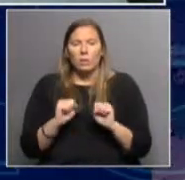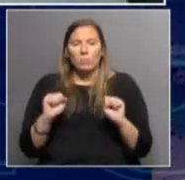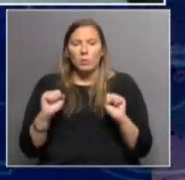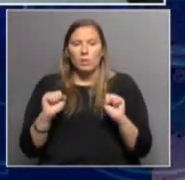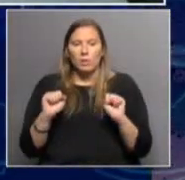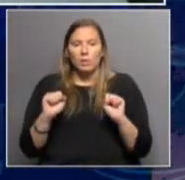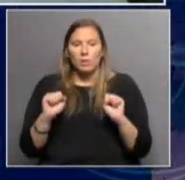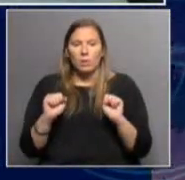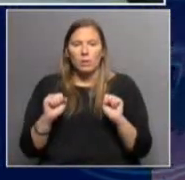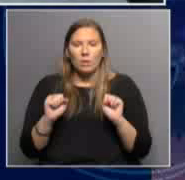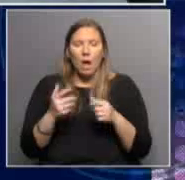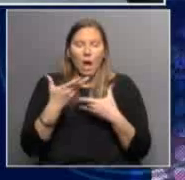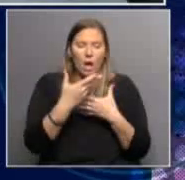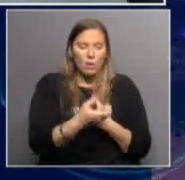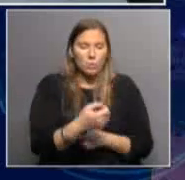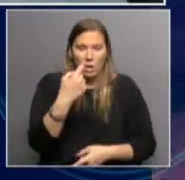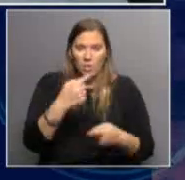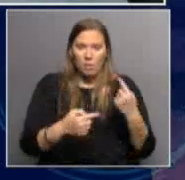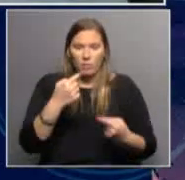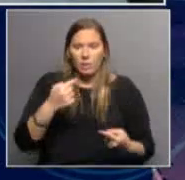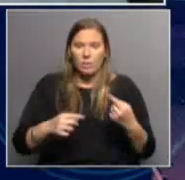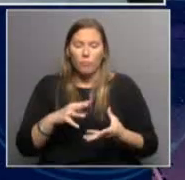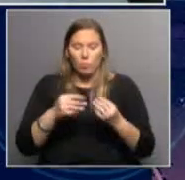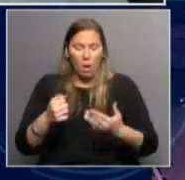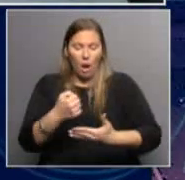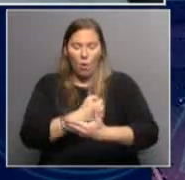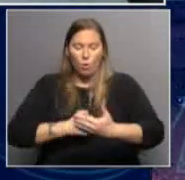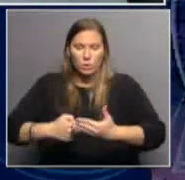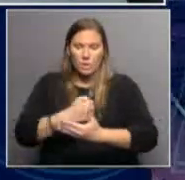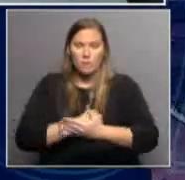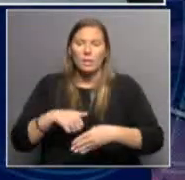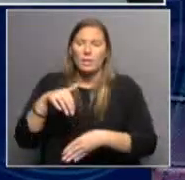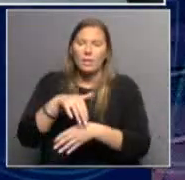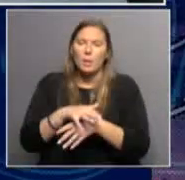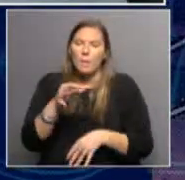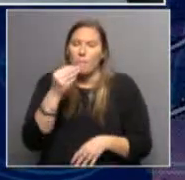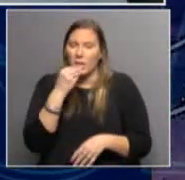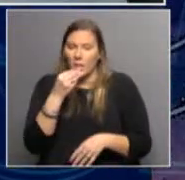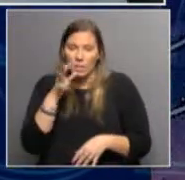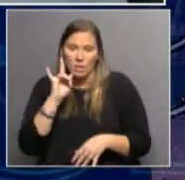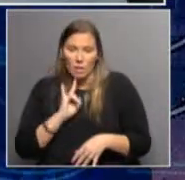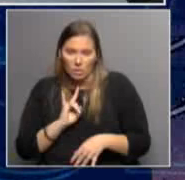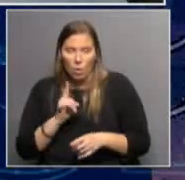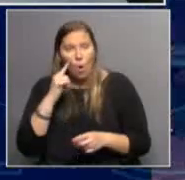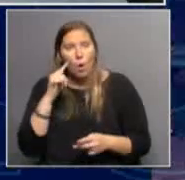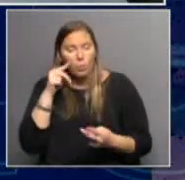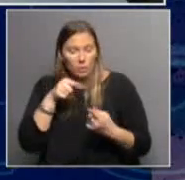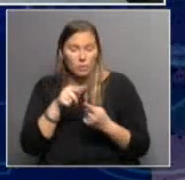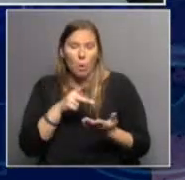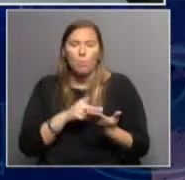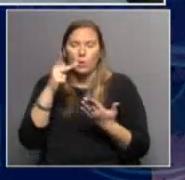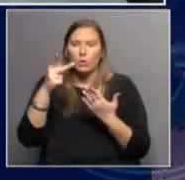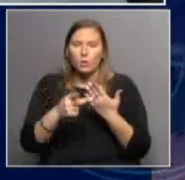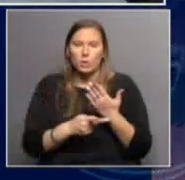a dar diferentes ayudas a ollas y merenderos. Ese fue el objetivo, hacer un proyecto que